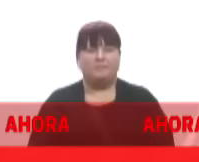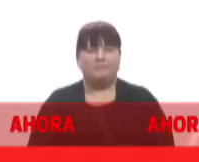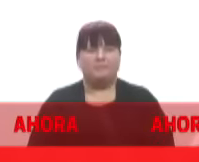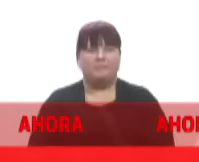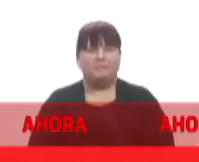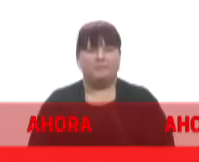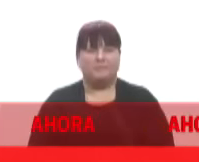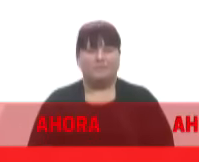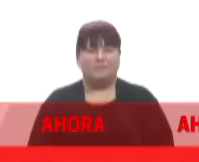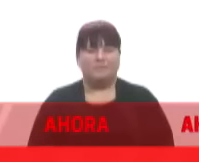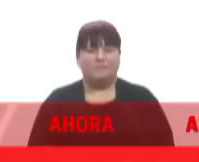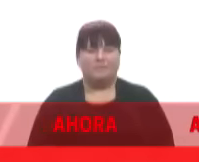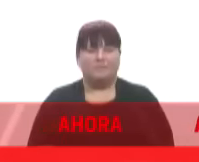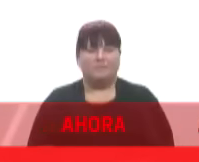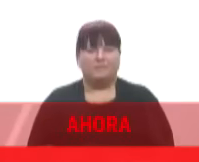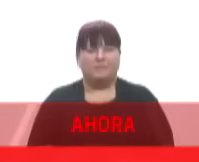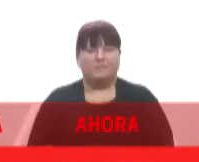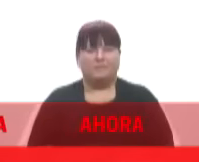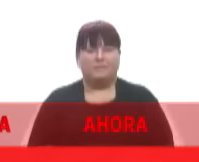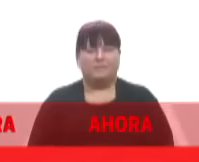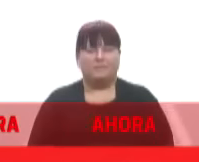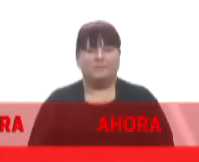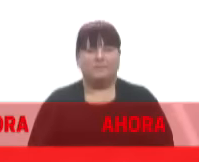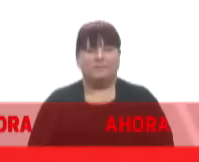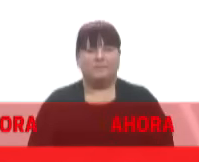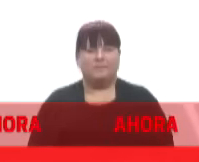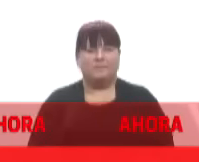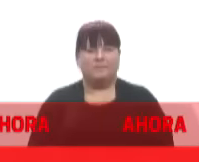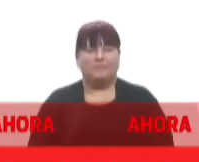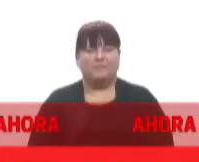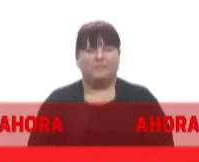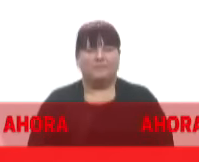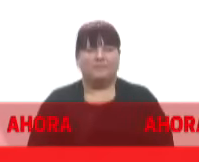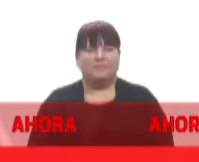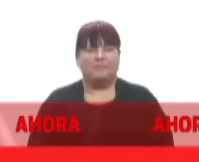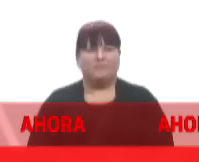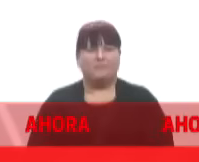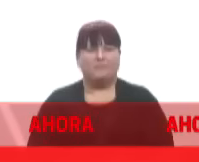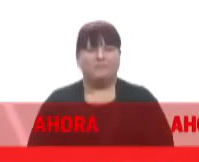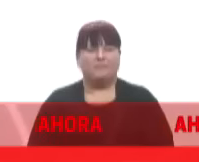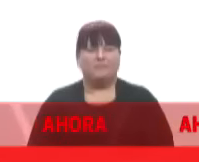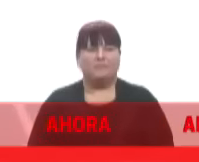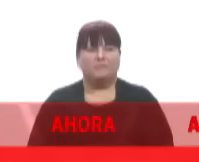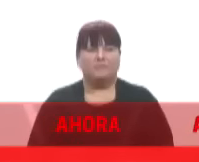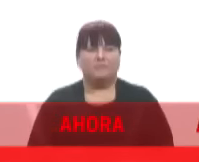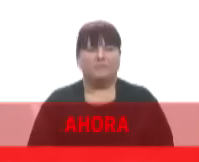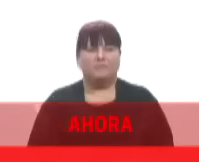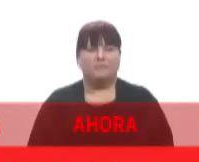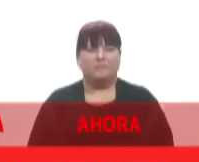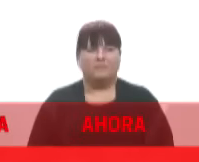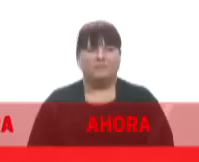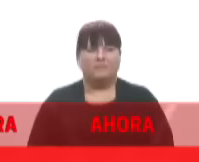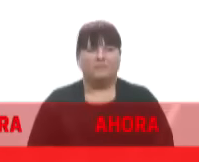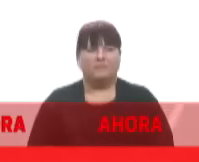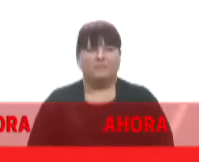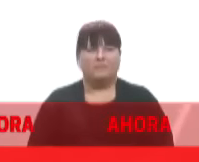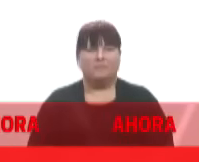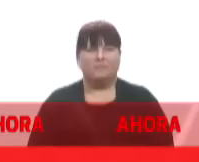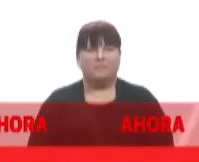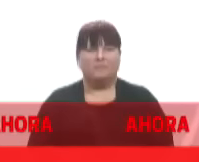van contando los propios empleados del Senado cómo funciona el reglamento, igual qué es lo que dice el reglamento. Al lado de Martín Menem es una luz